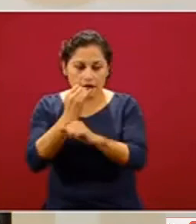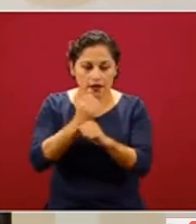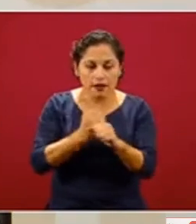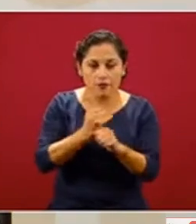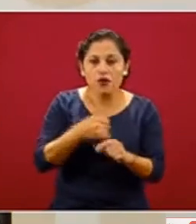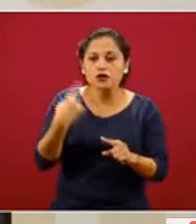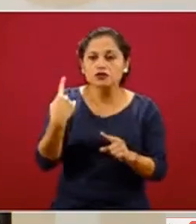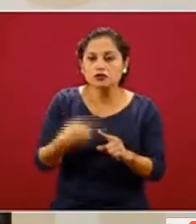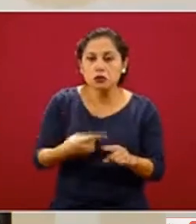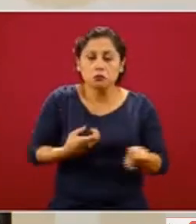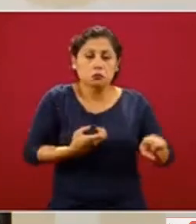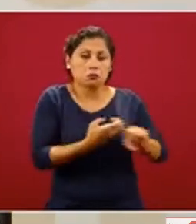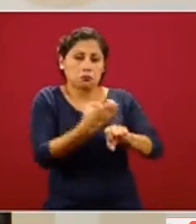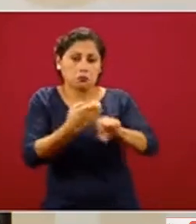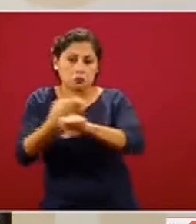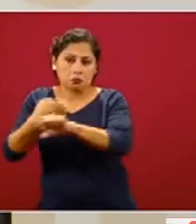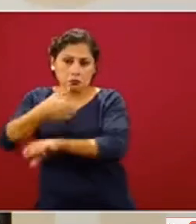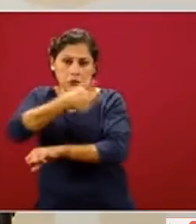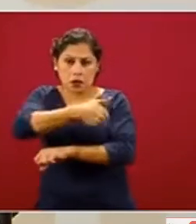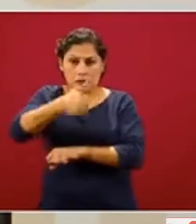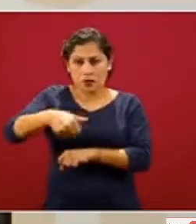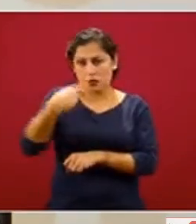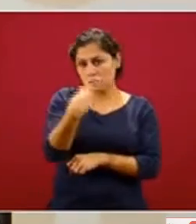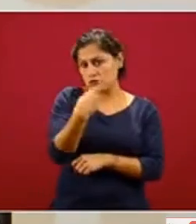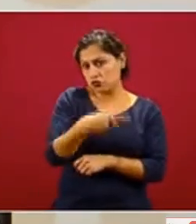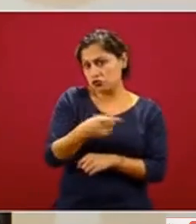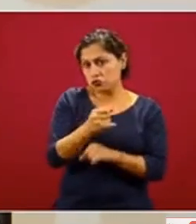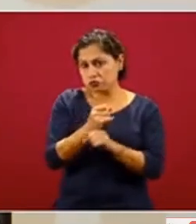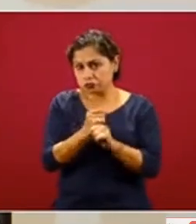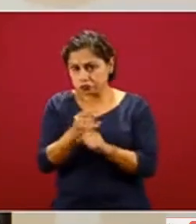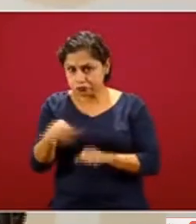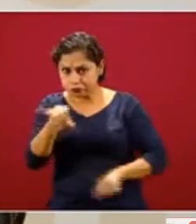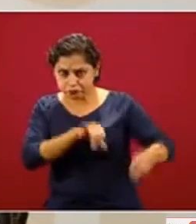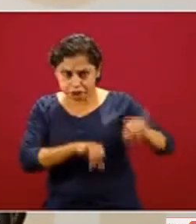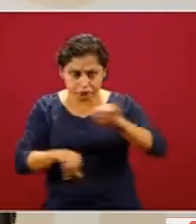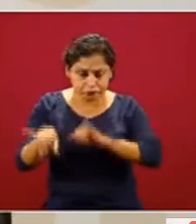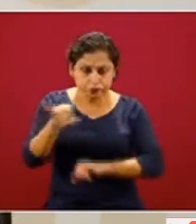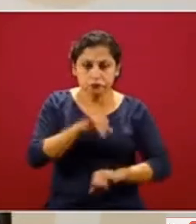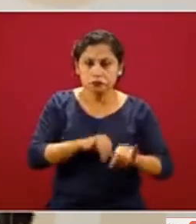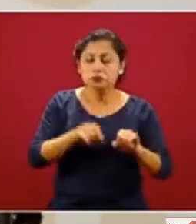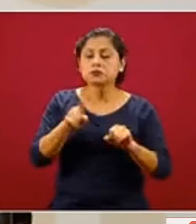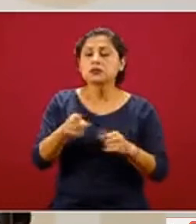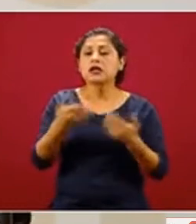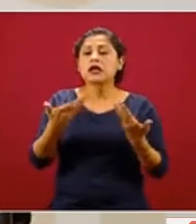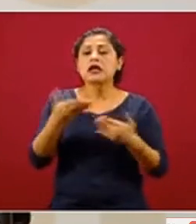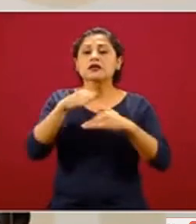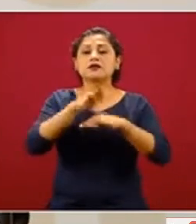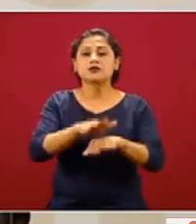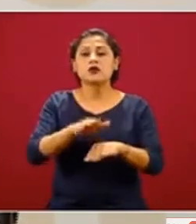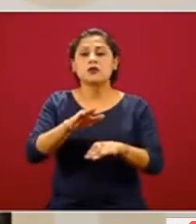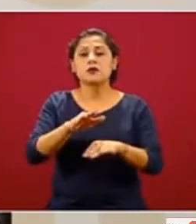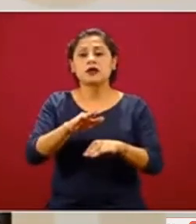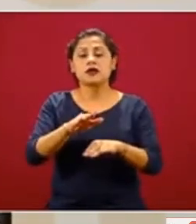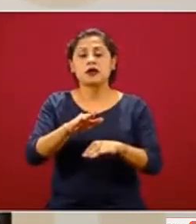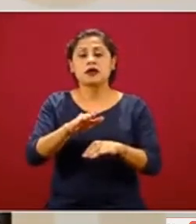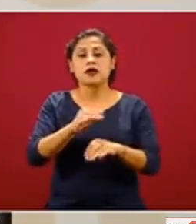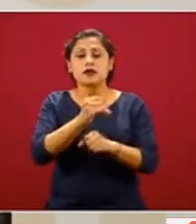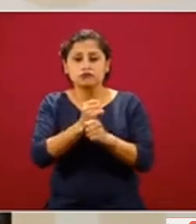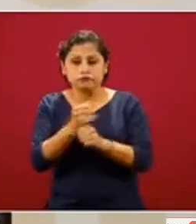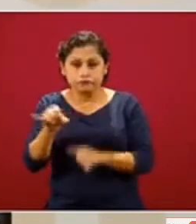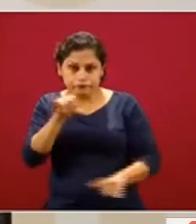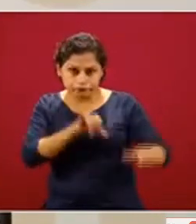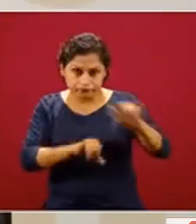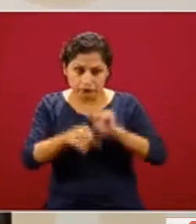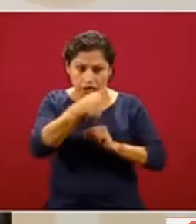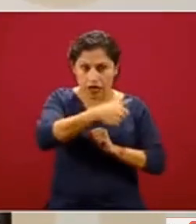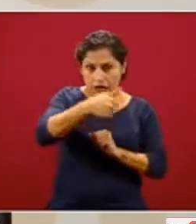de laboratorios estatales de salud pública, se hacen los laboratorios de apoyo a la vigilancia epidemiológica en las instituciones del sector y podemos,